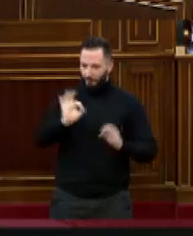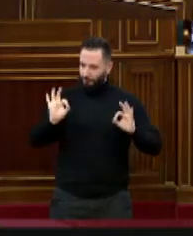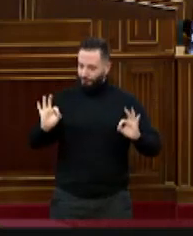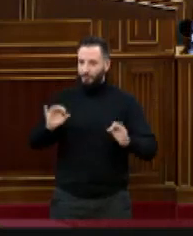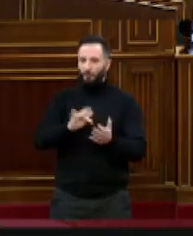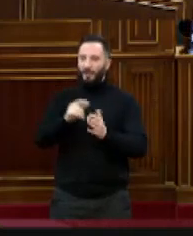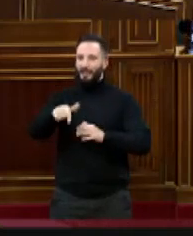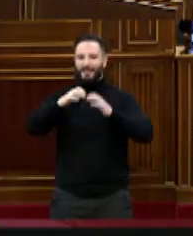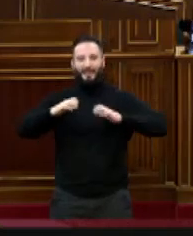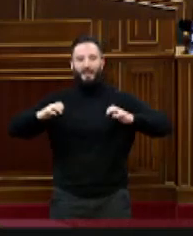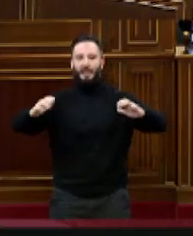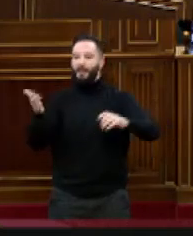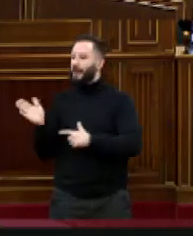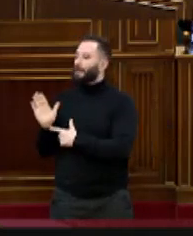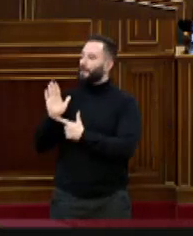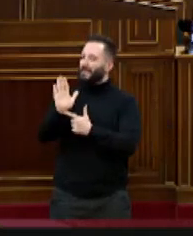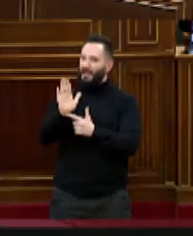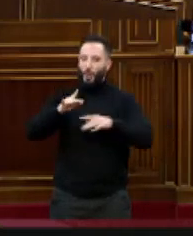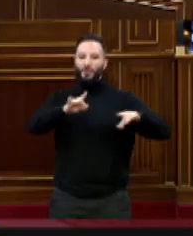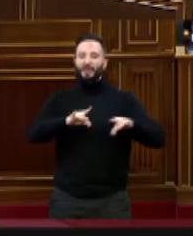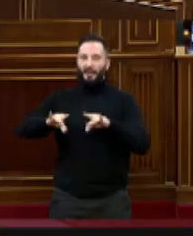la cámara de representación territorial